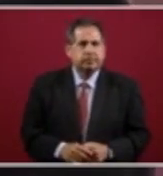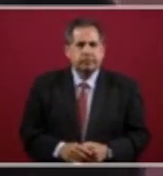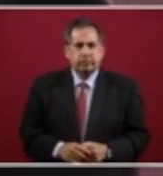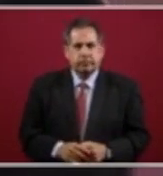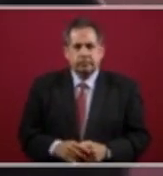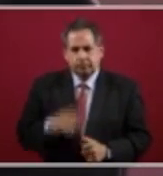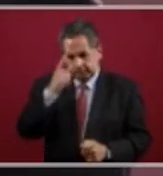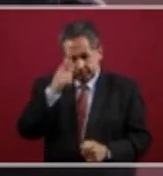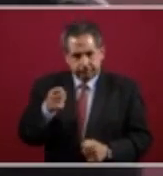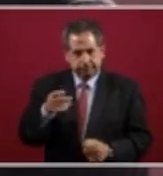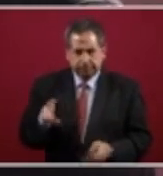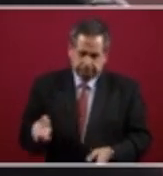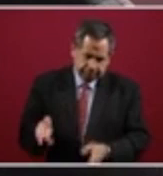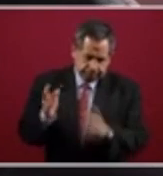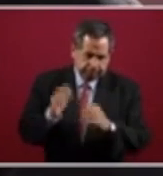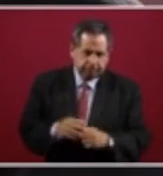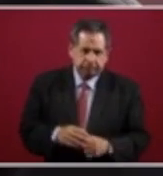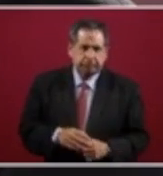que